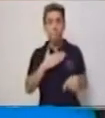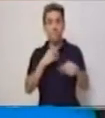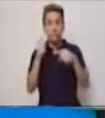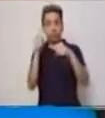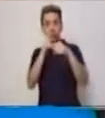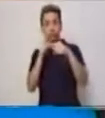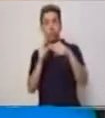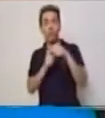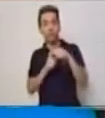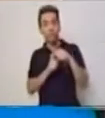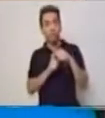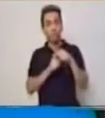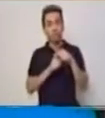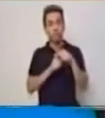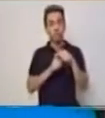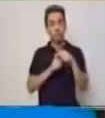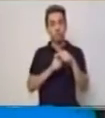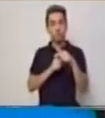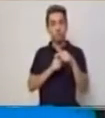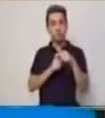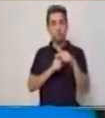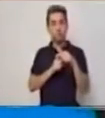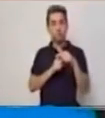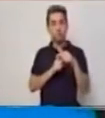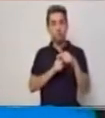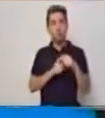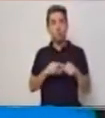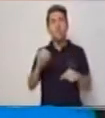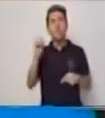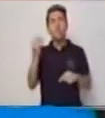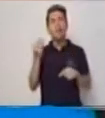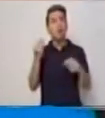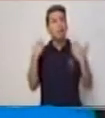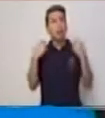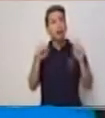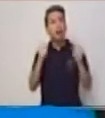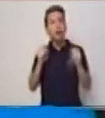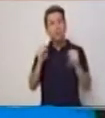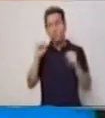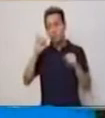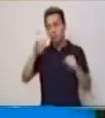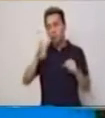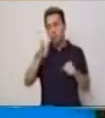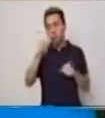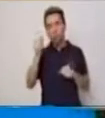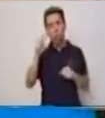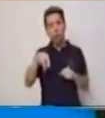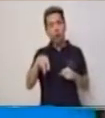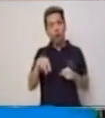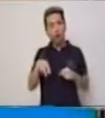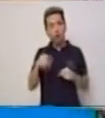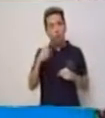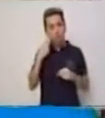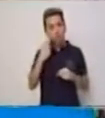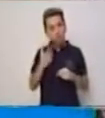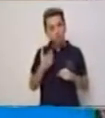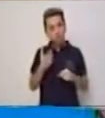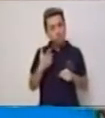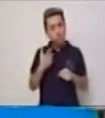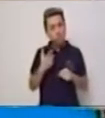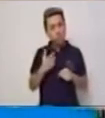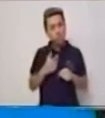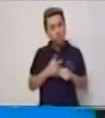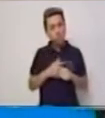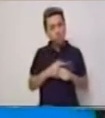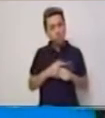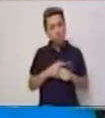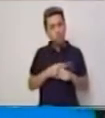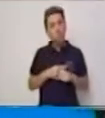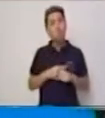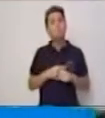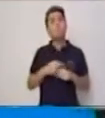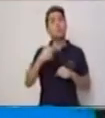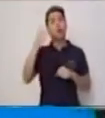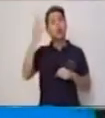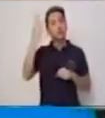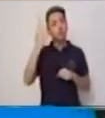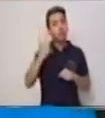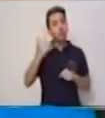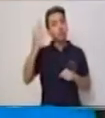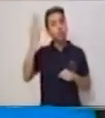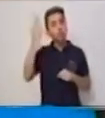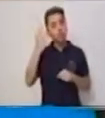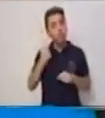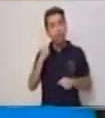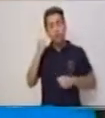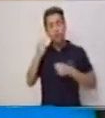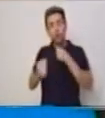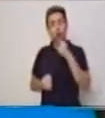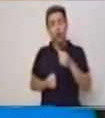Ahora observamos qué es lo que hace Juan. Juan todos los días corre. Este va a